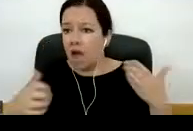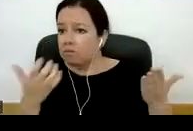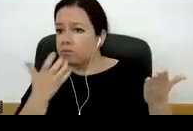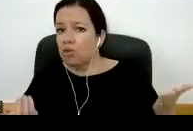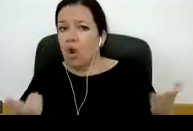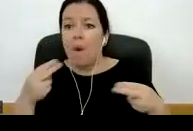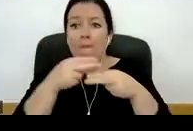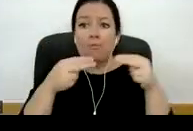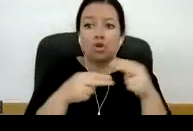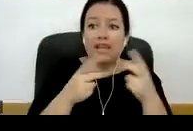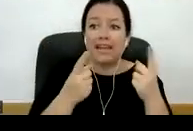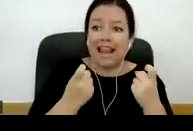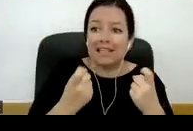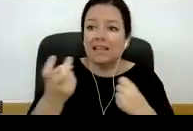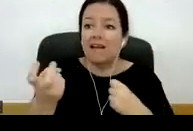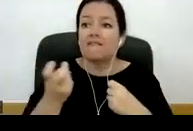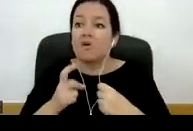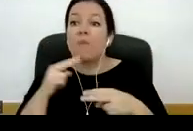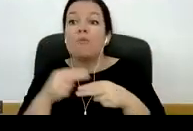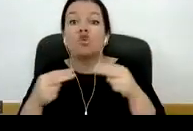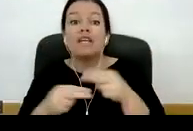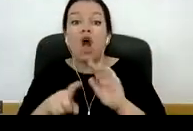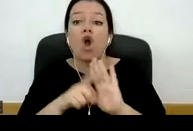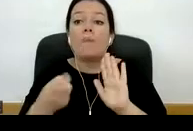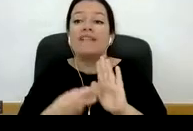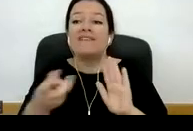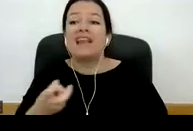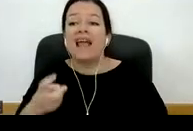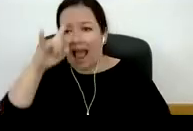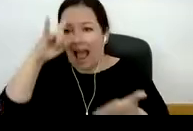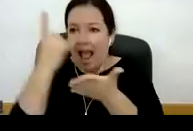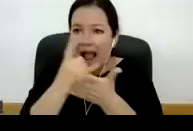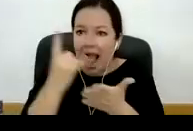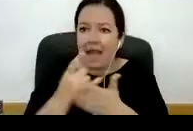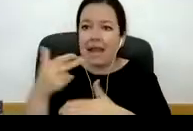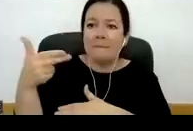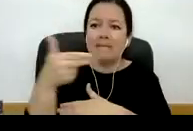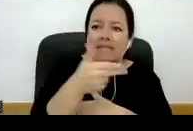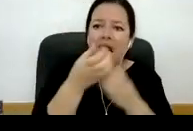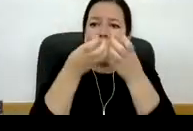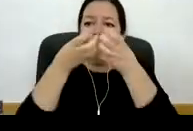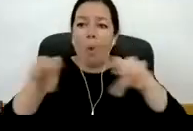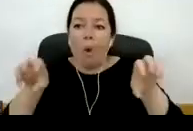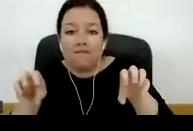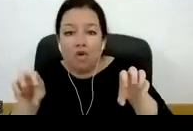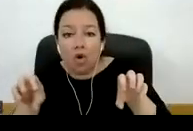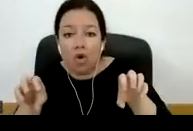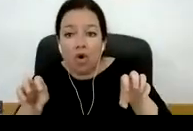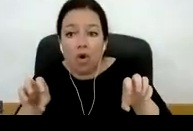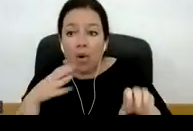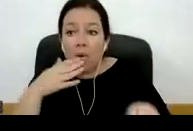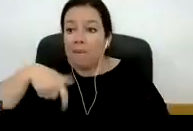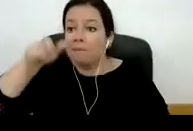introducir proteína, la proteína va a entrar, proteína completa va a entrar a base de carne, pescado, huevos, por ejemplo. Si la